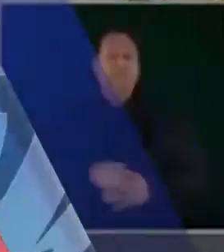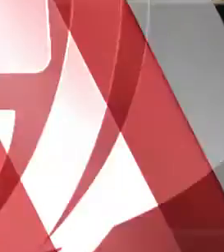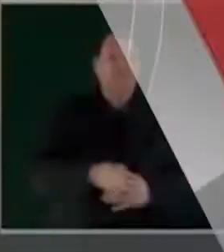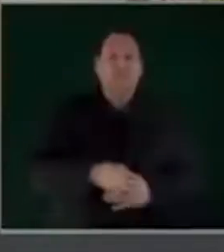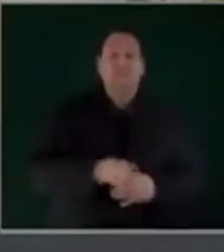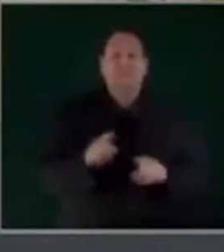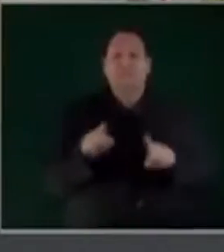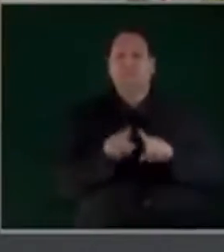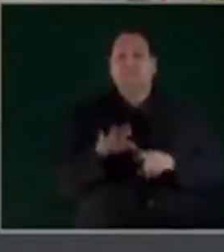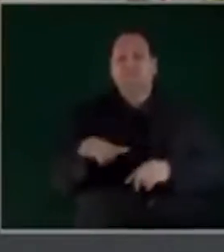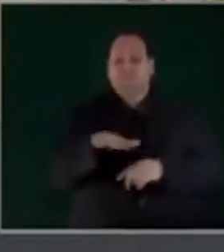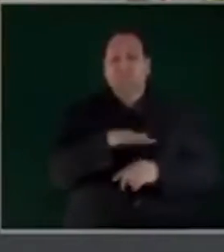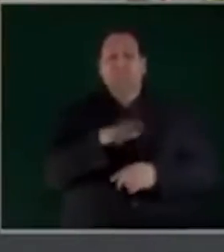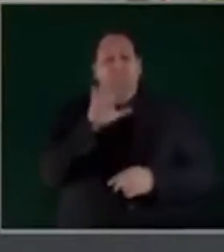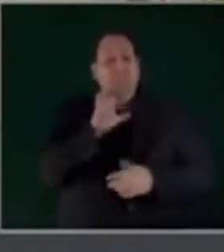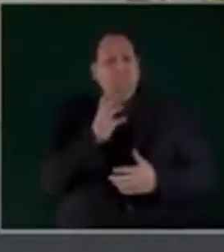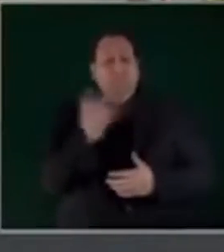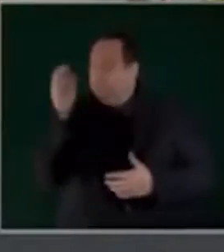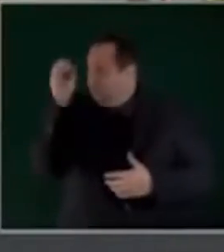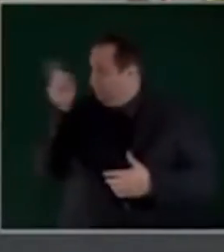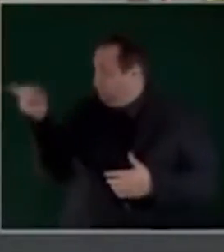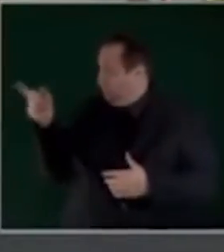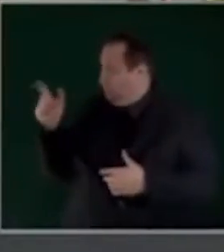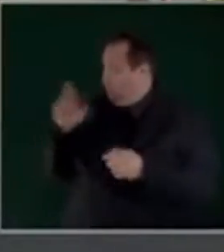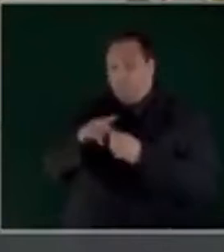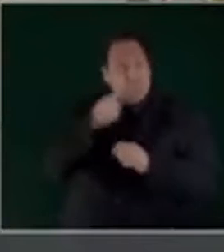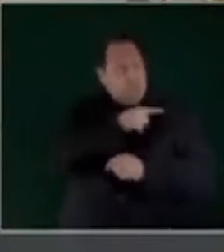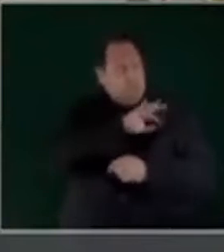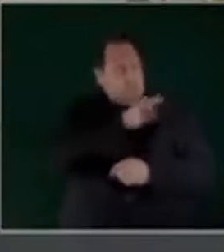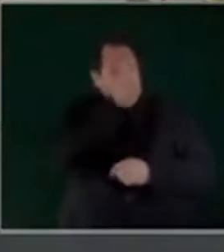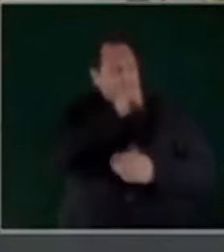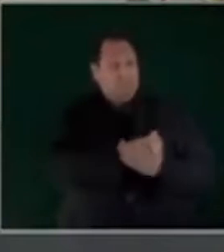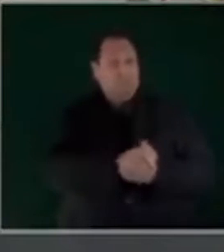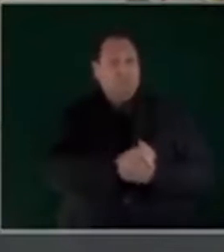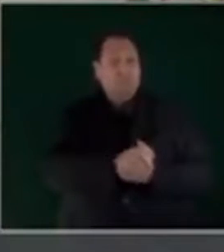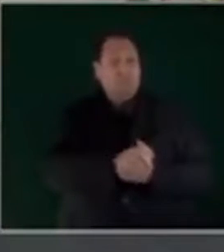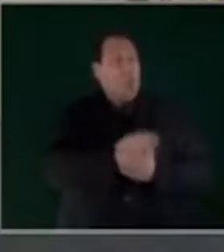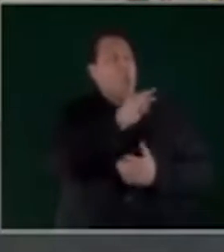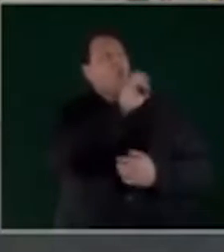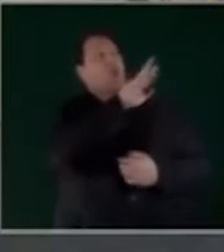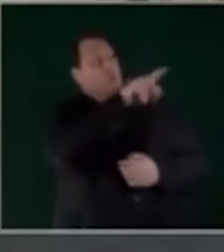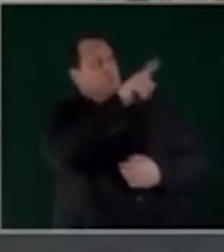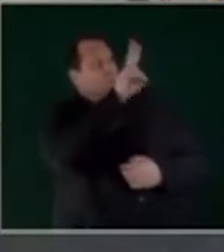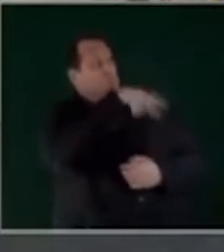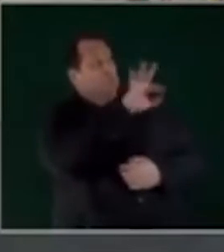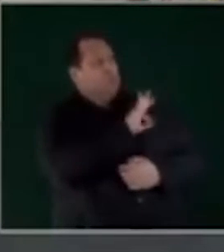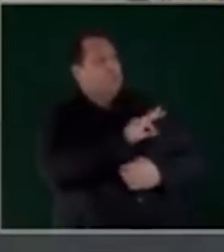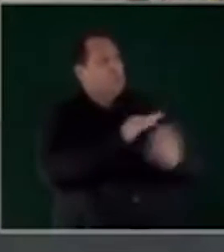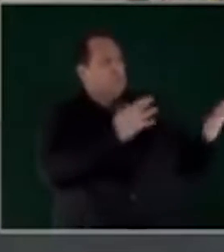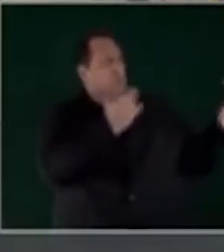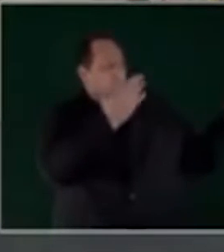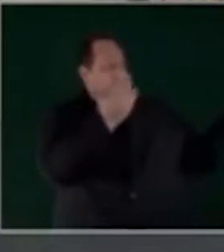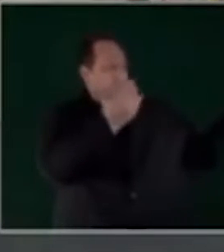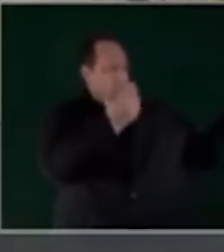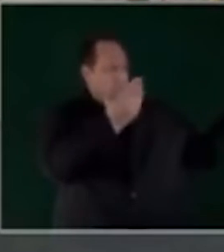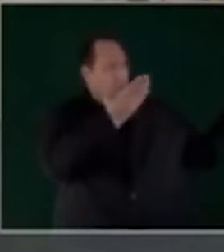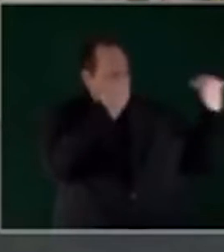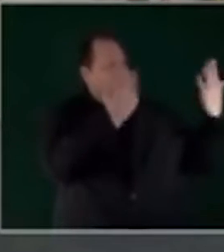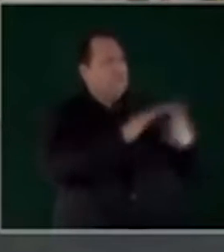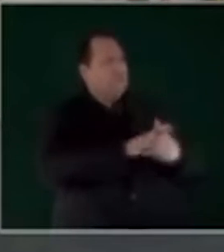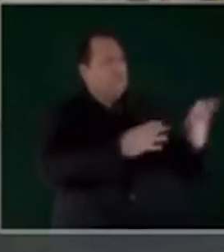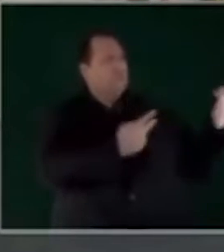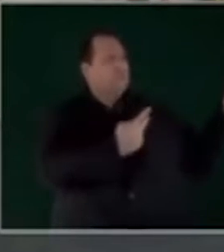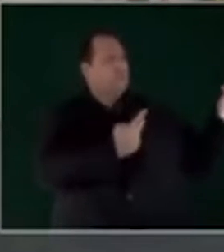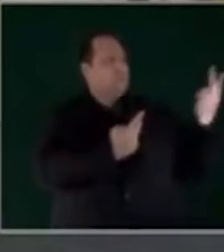fortalezca dentro de la conferencia se le cuestiono respecto a las diferencias que existen entre la Presidenta Municipal de Tijuana Montserrat caballero